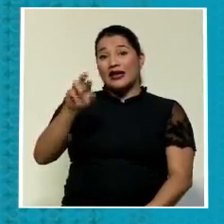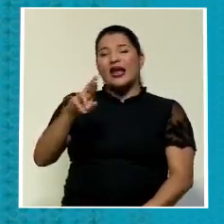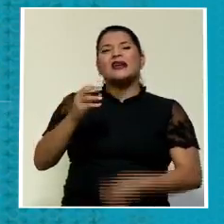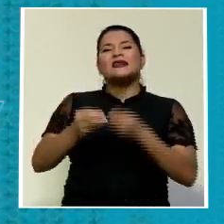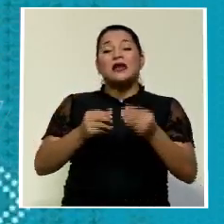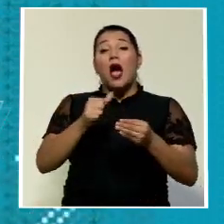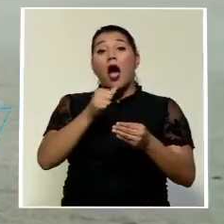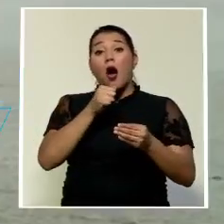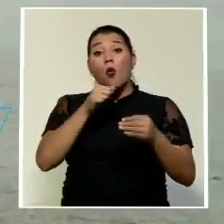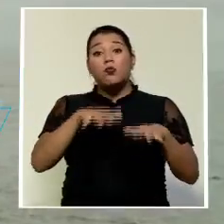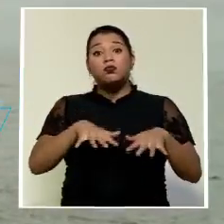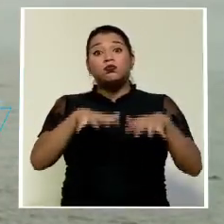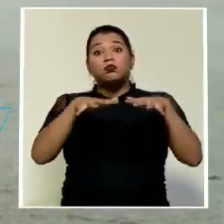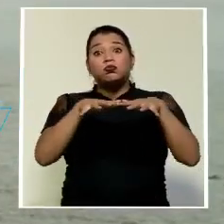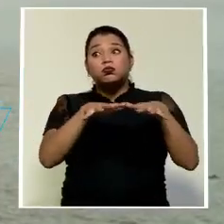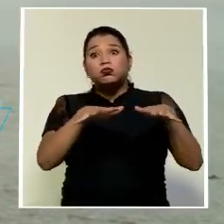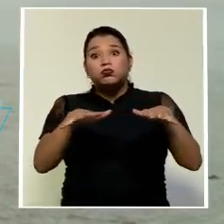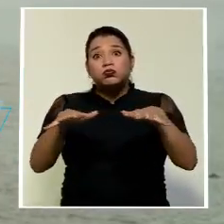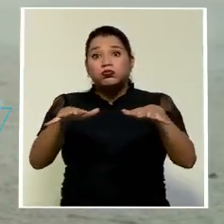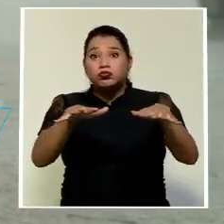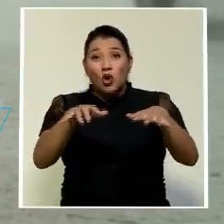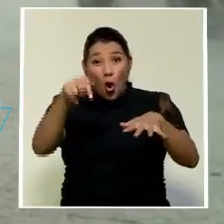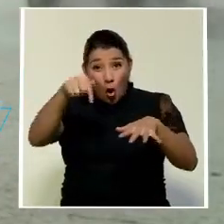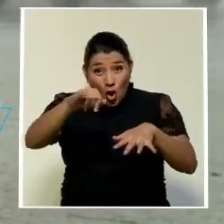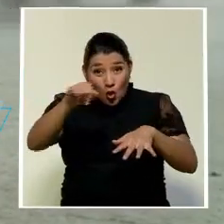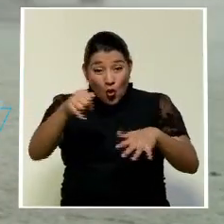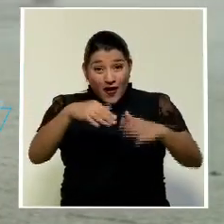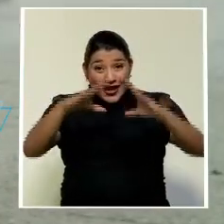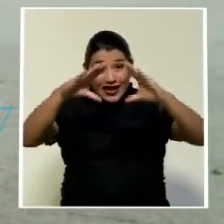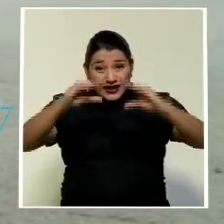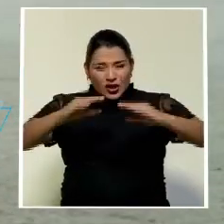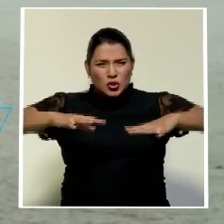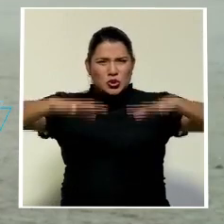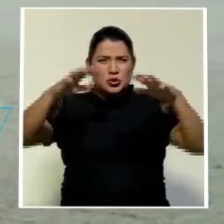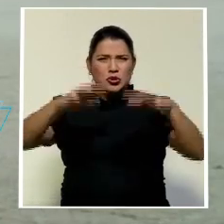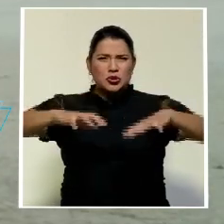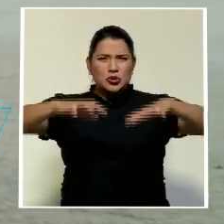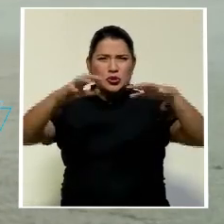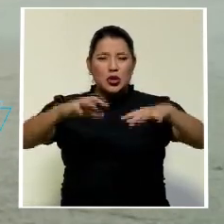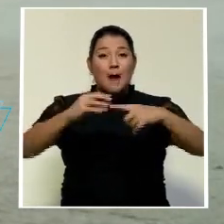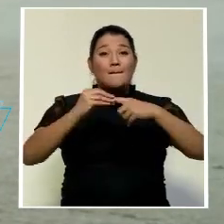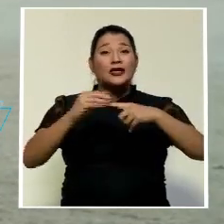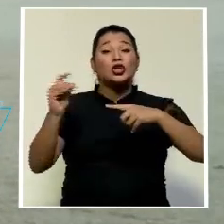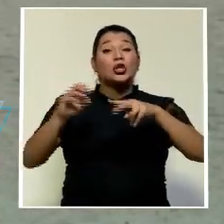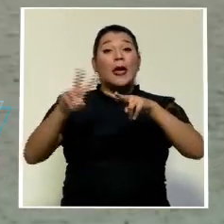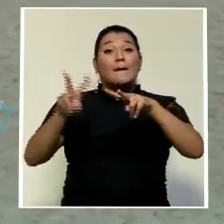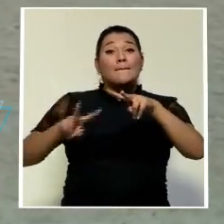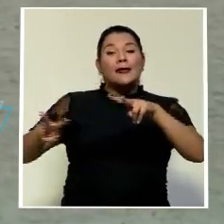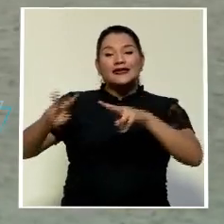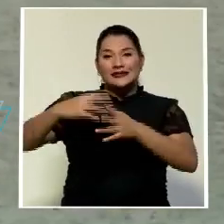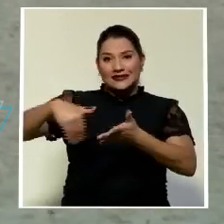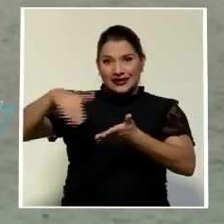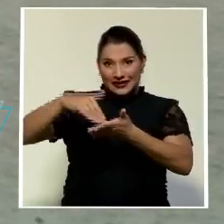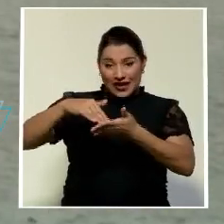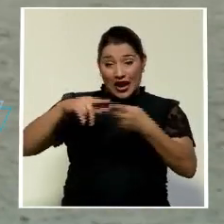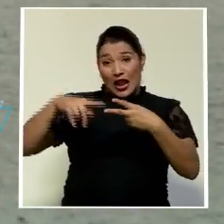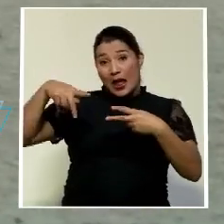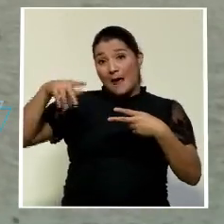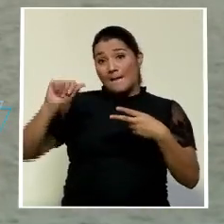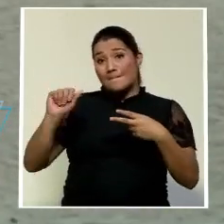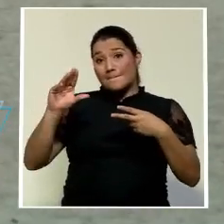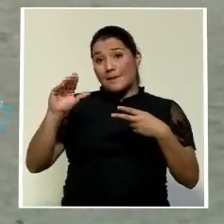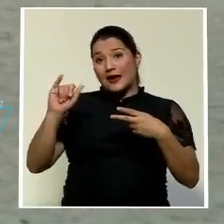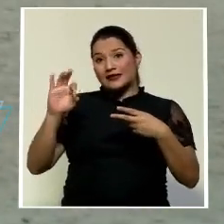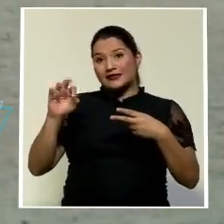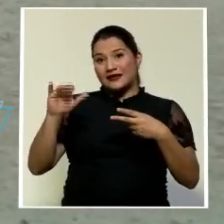este jueves se intensificaron las lluvias principalmente en el Valle Central y en el Pacífico del país. De acuerdo con el Instituto Meteorológico